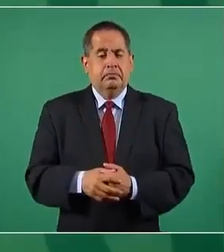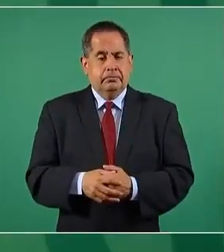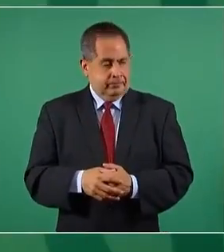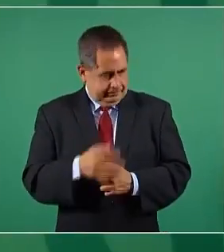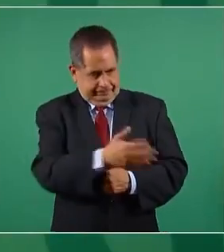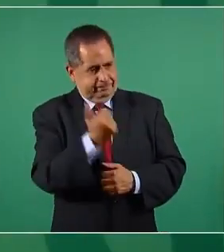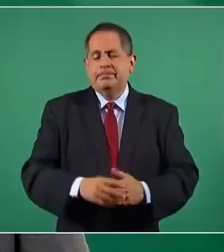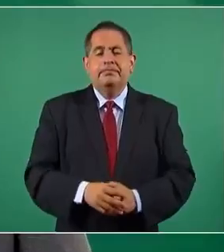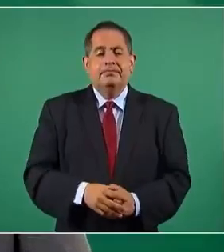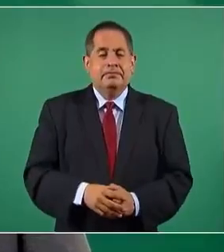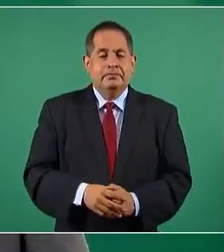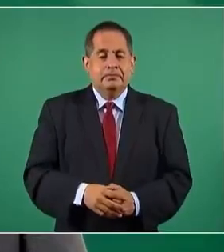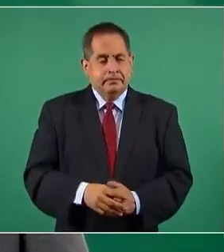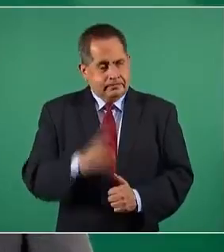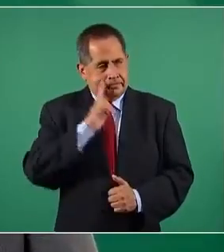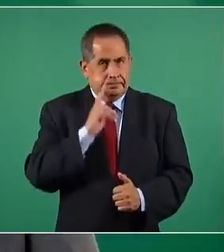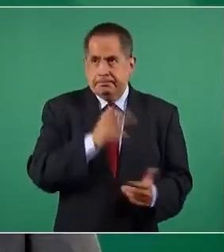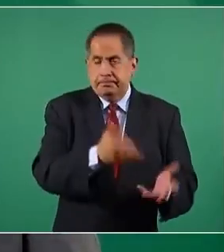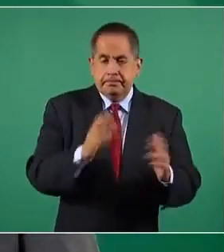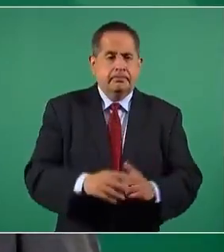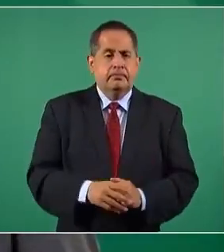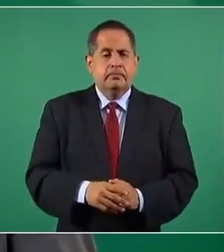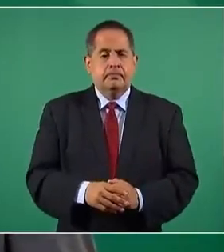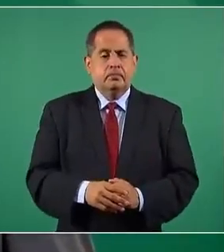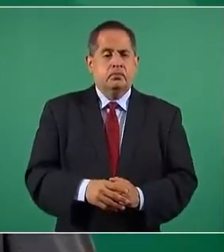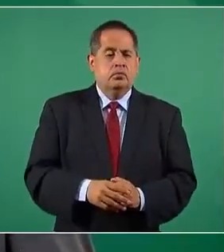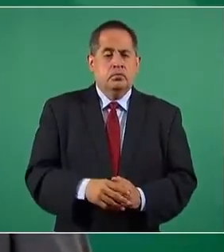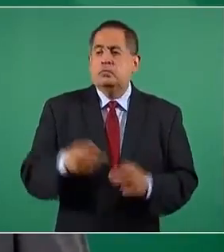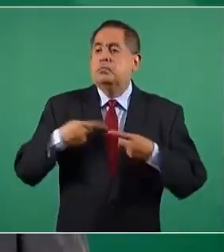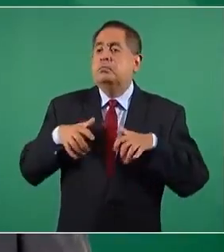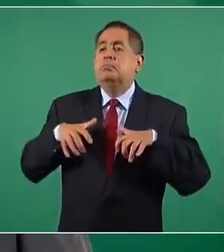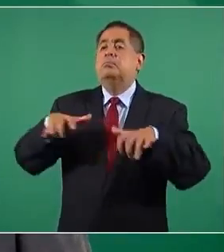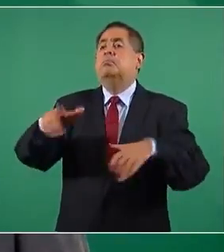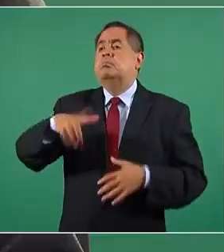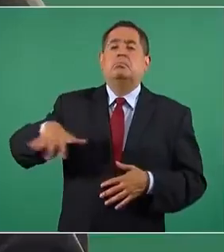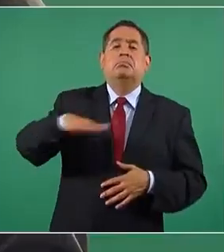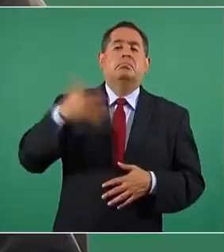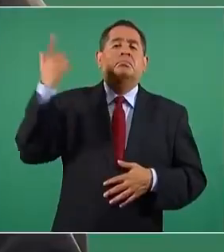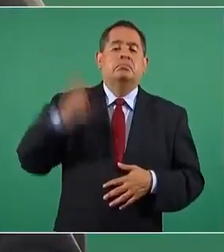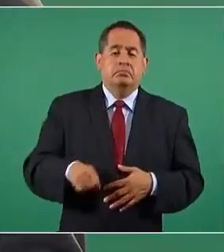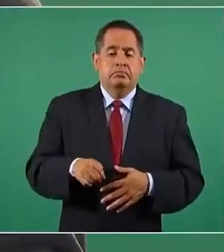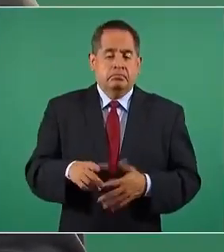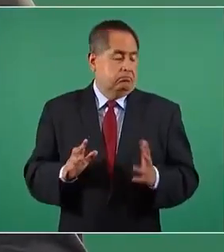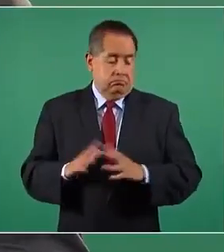otra oportunidad. A ver qué dice el pueblo de México, porque en la